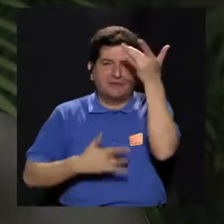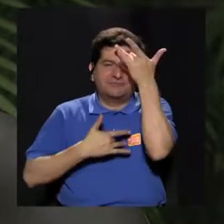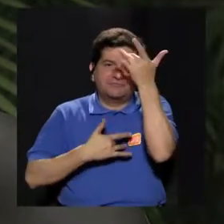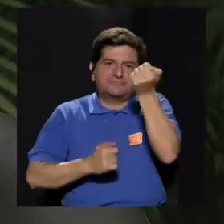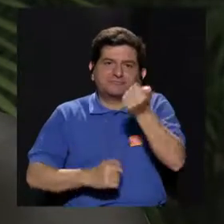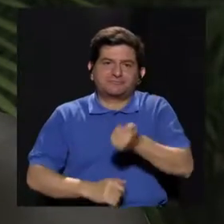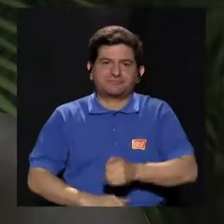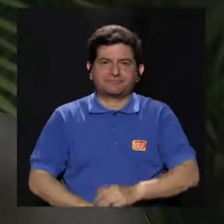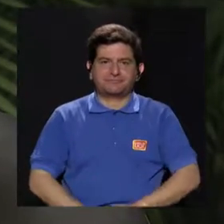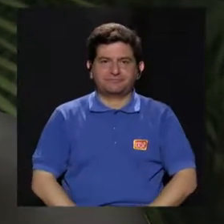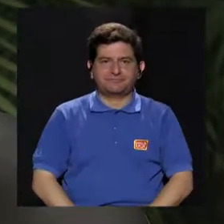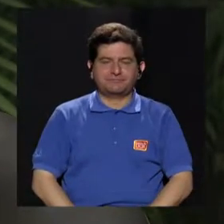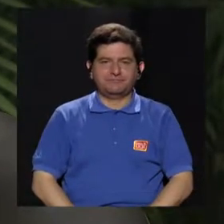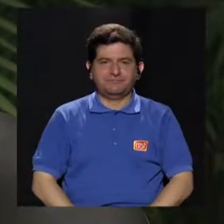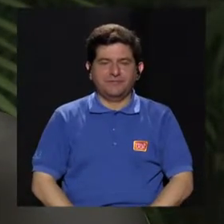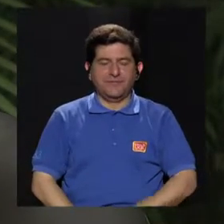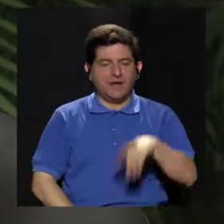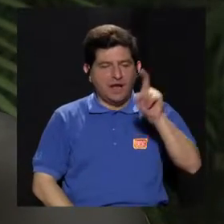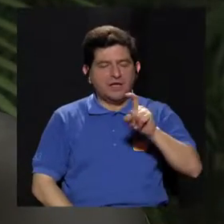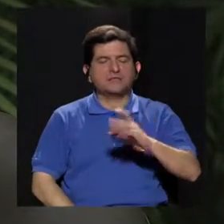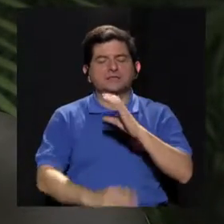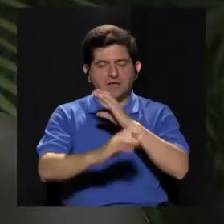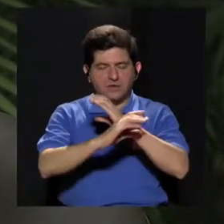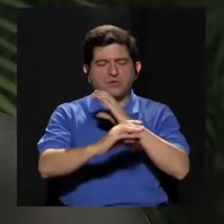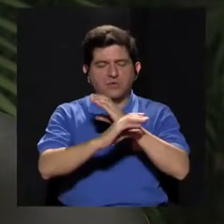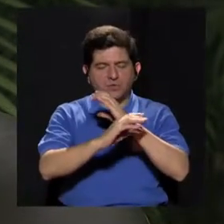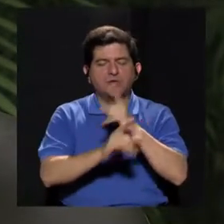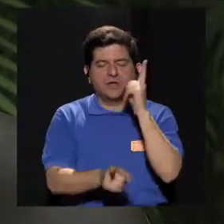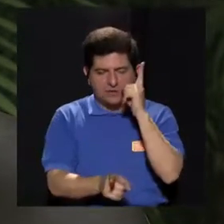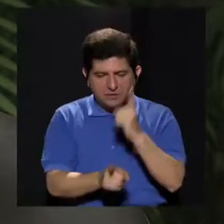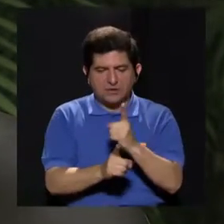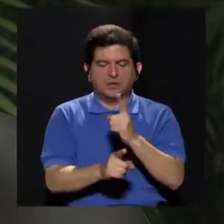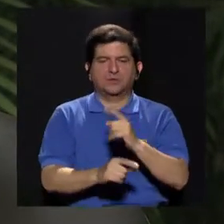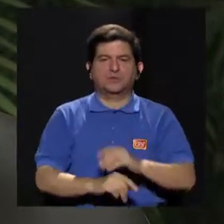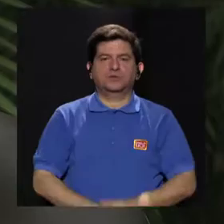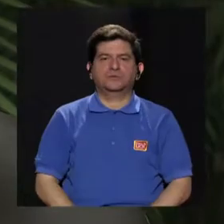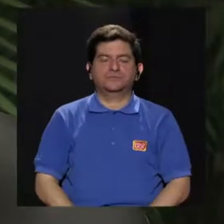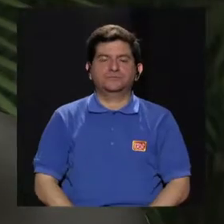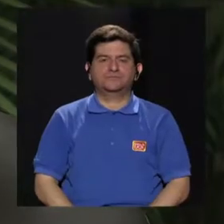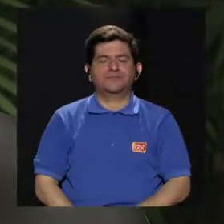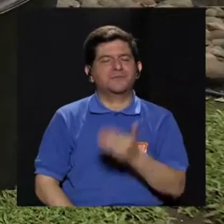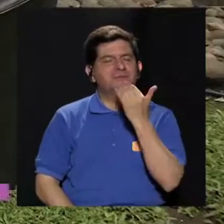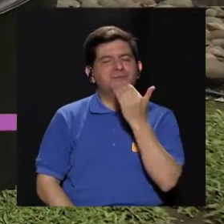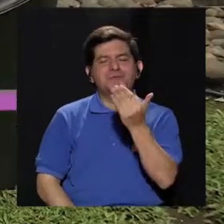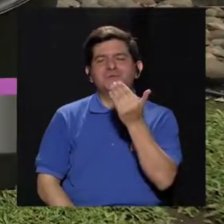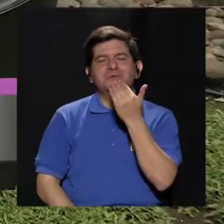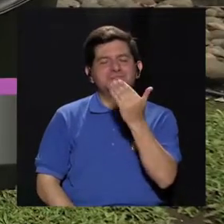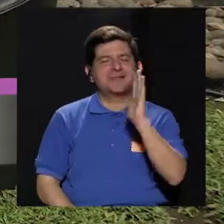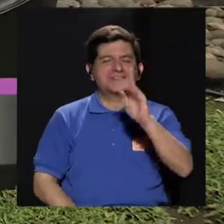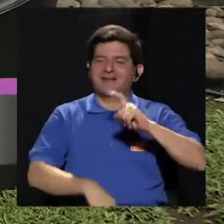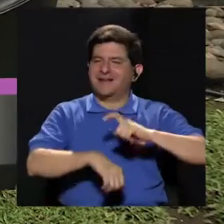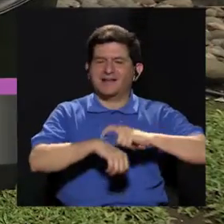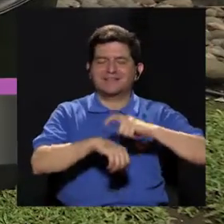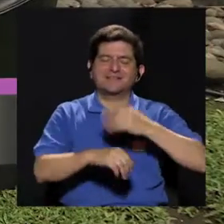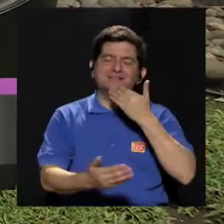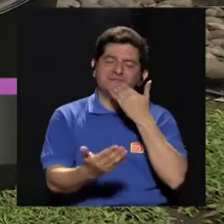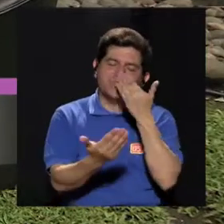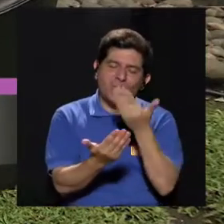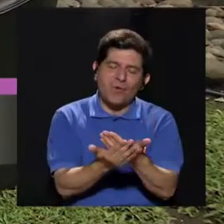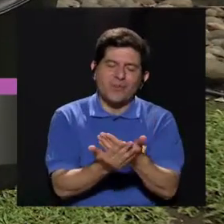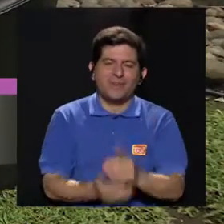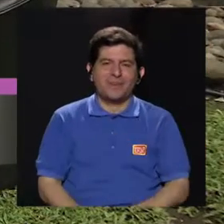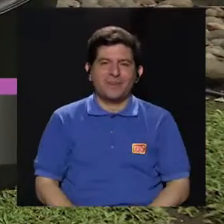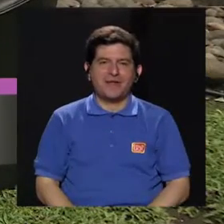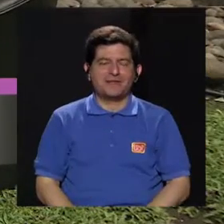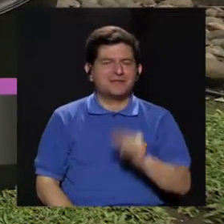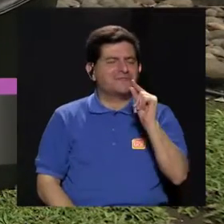a que se enferme, ¿verdad? Si no se toman las medidas preventivas adecuadas. Doctora, viera que le agradecemos mucho su tiempo, su